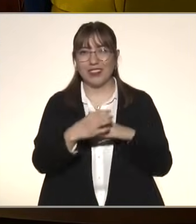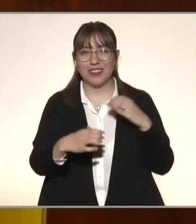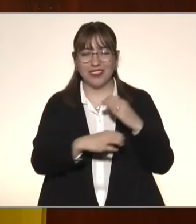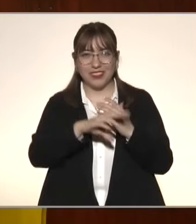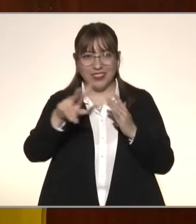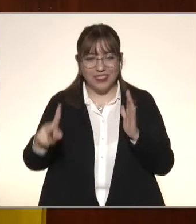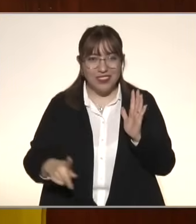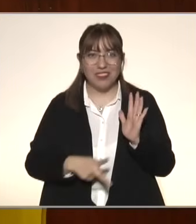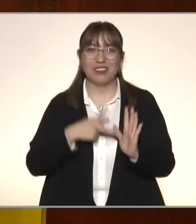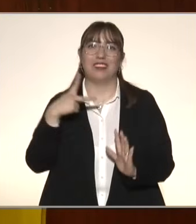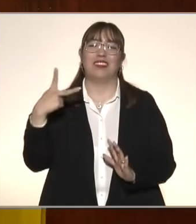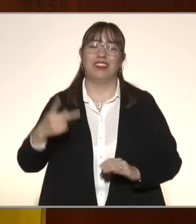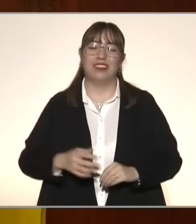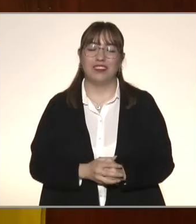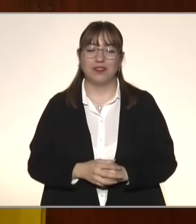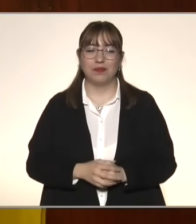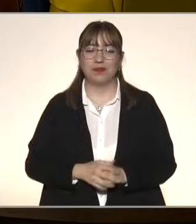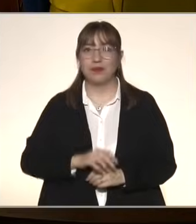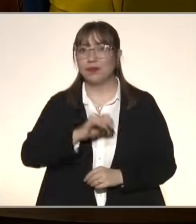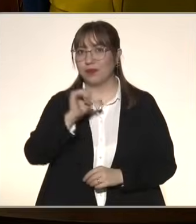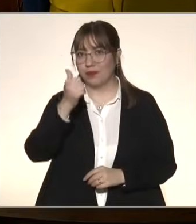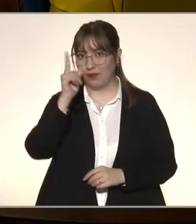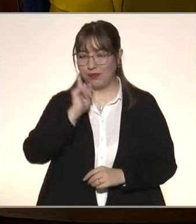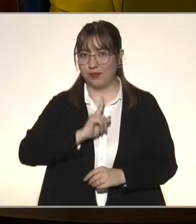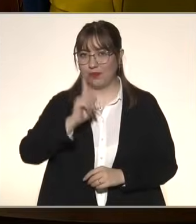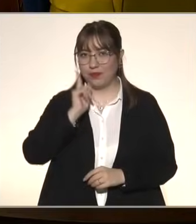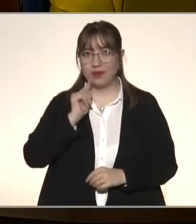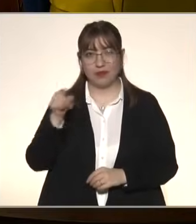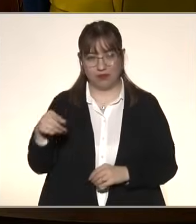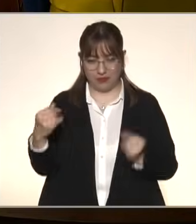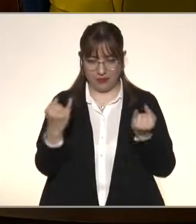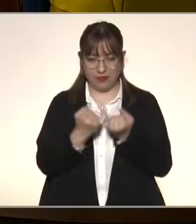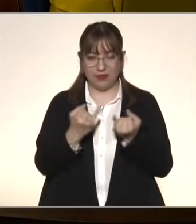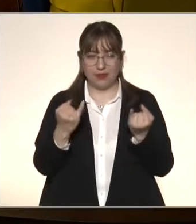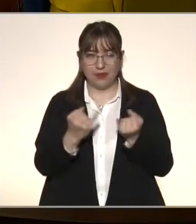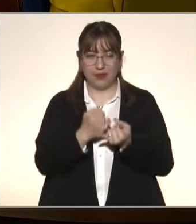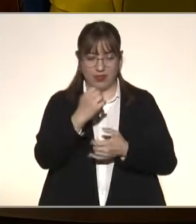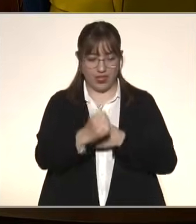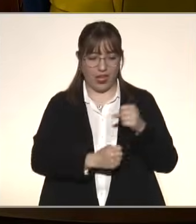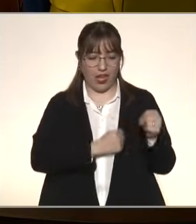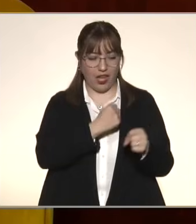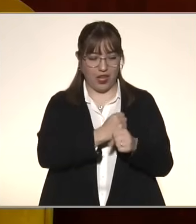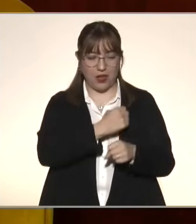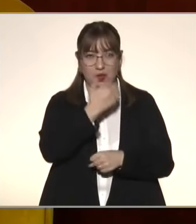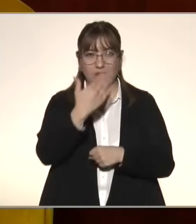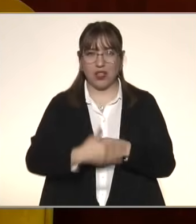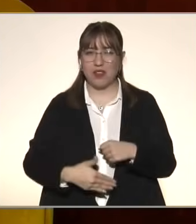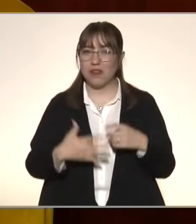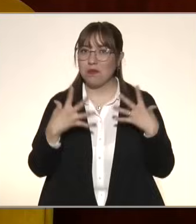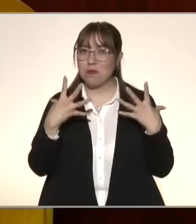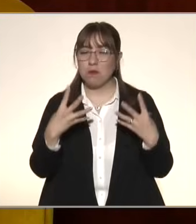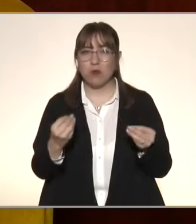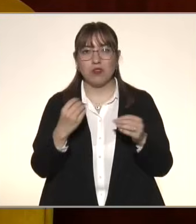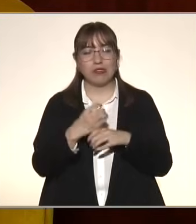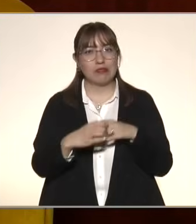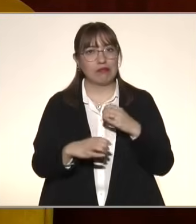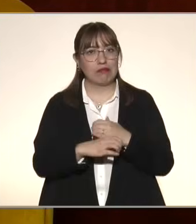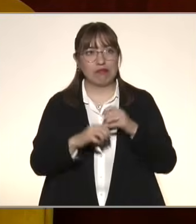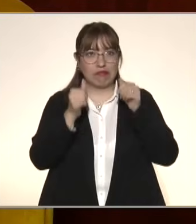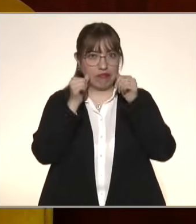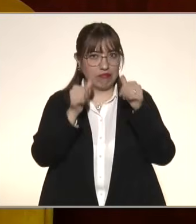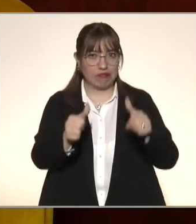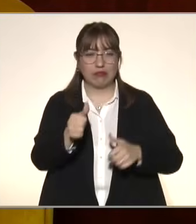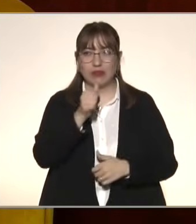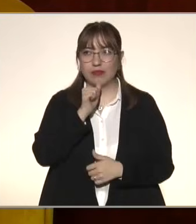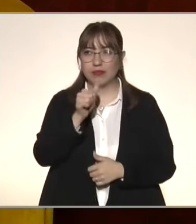Sí, se retoman, ¿no? Se retoman. Perla también coincidía con ustedes que al fin de año aparecen muchos asuntos que no hemos atendido. Una